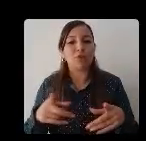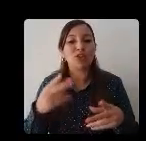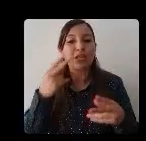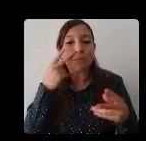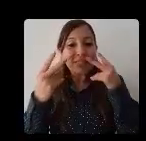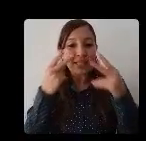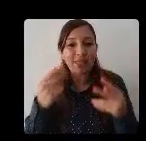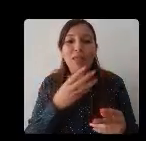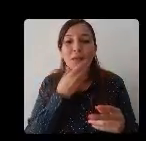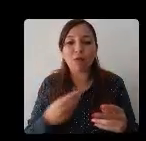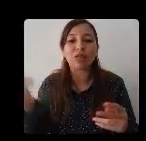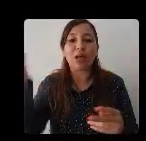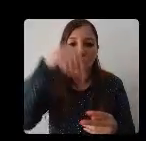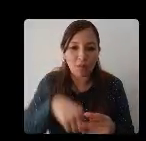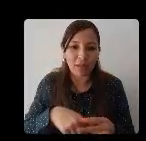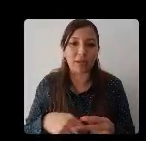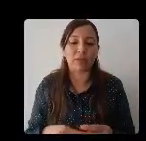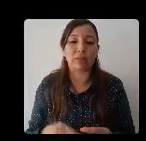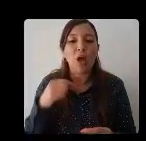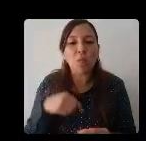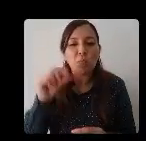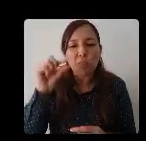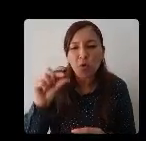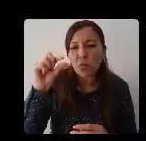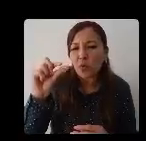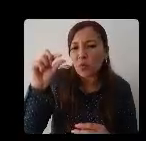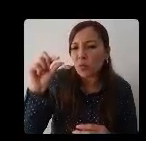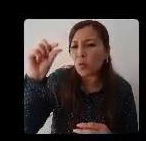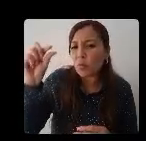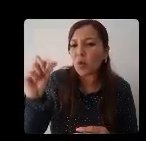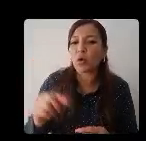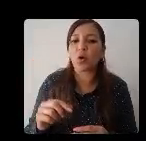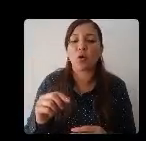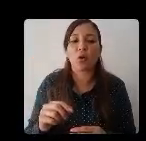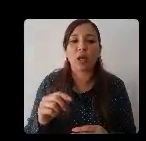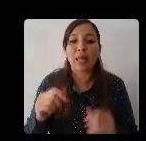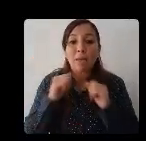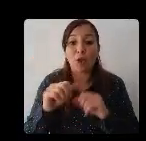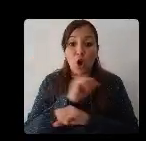un poquito se alargó, pero ahí estamos adquiriendo también más camas,